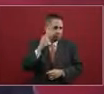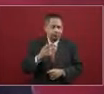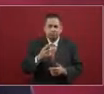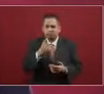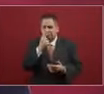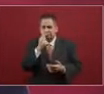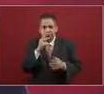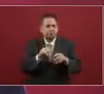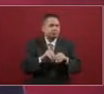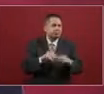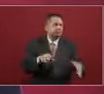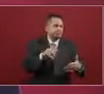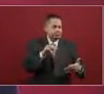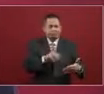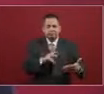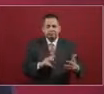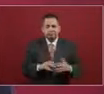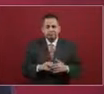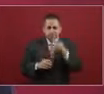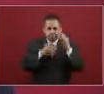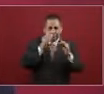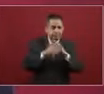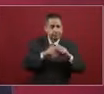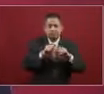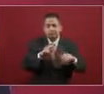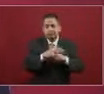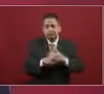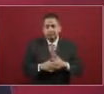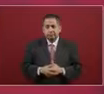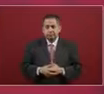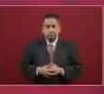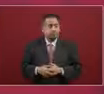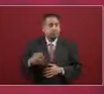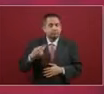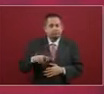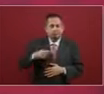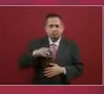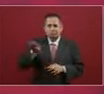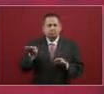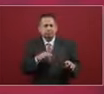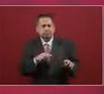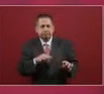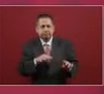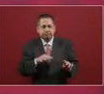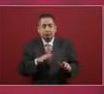ve una noticia en televisión y la gente